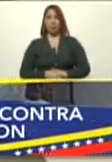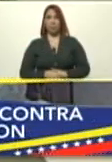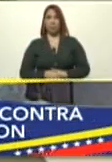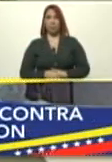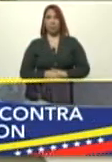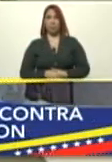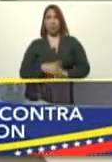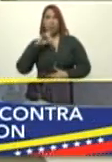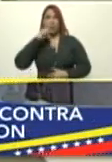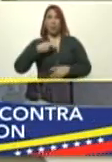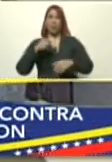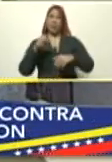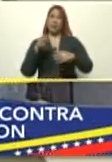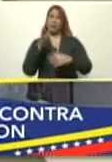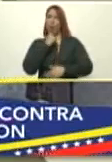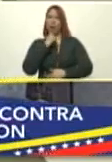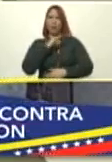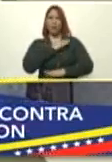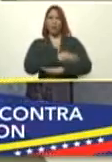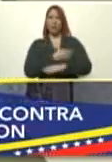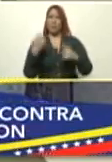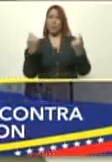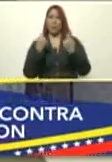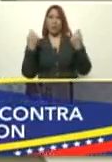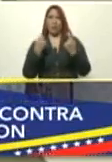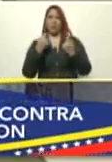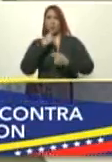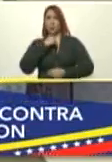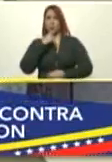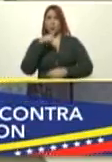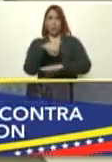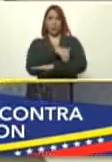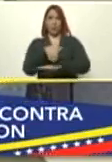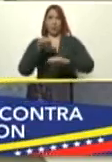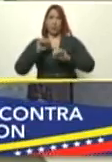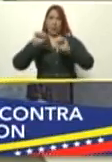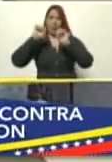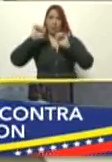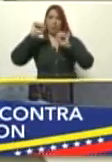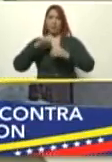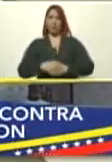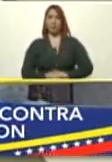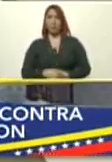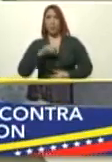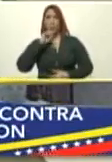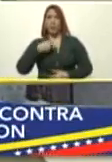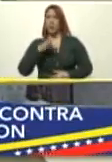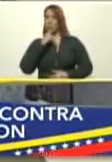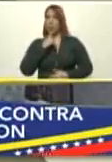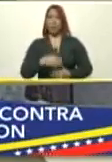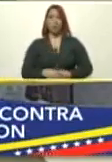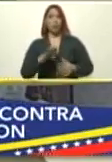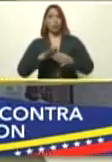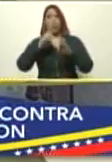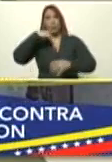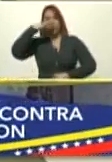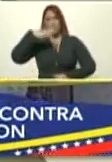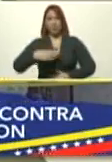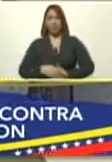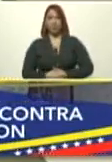En Ucrania no hubo fuerzas populares que resistieran en las calles. En Ucrania no hubo Unión